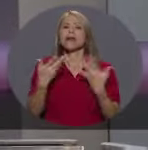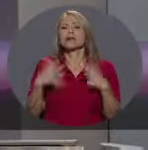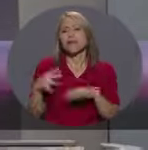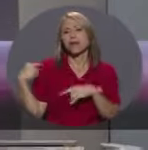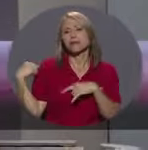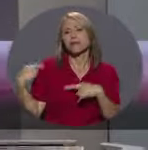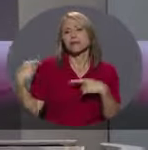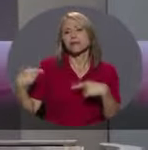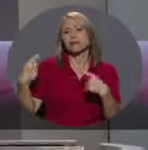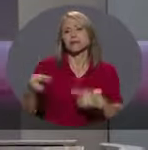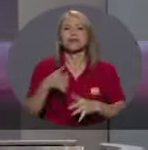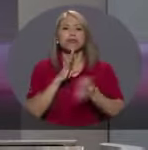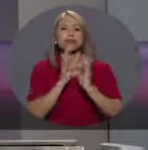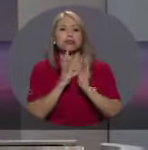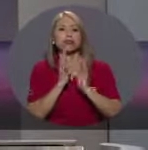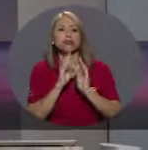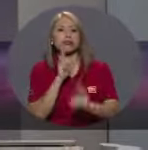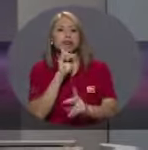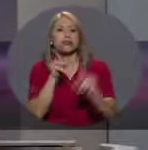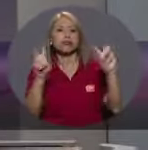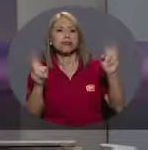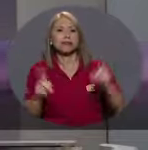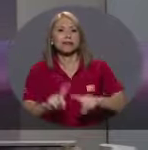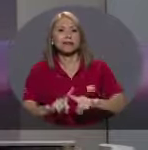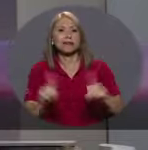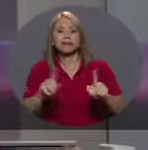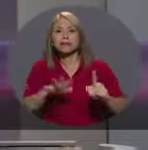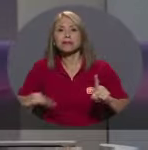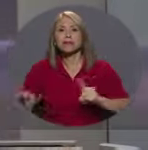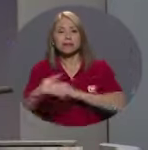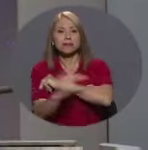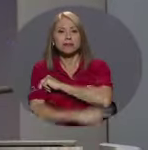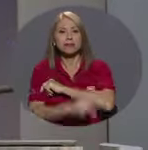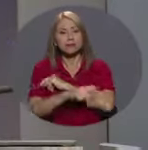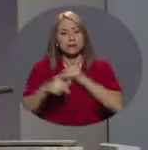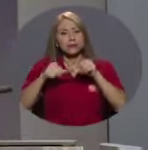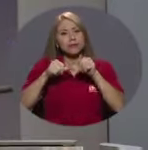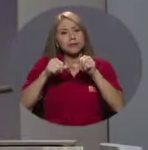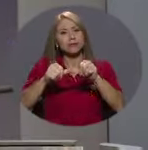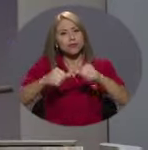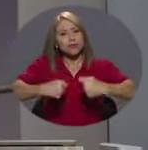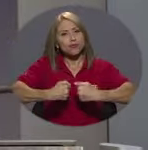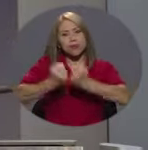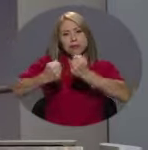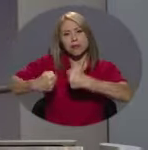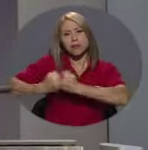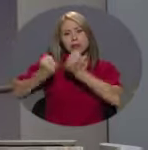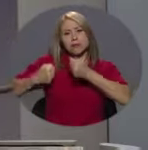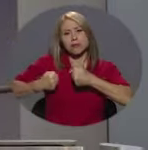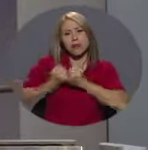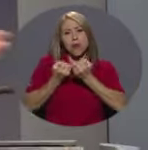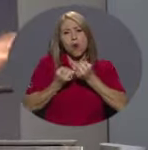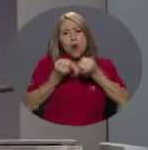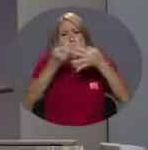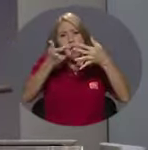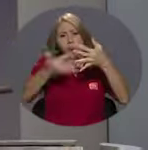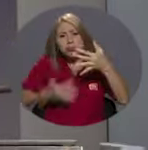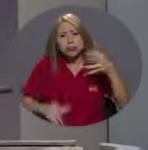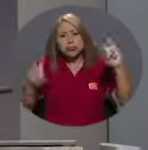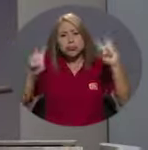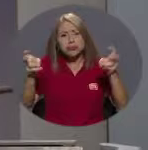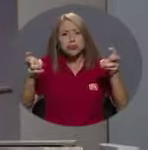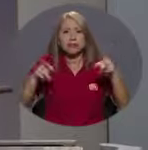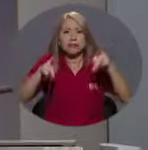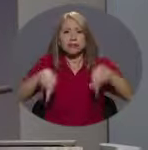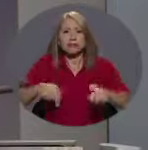varias oportunidades. Sin embargo, pues el país sigue enfrentando los retos que experimenta en múltiples materias. El